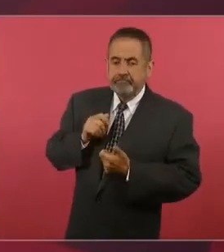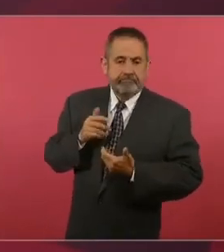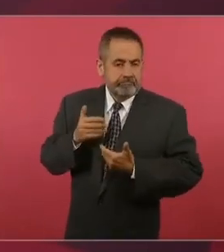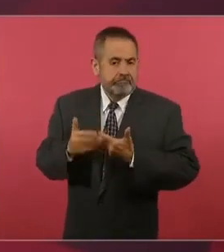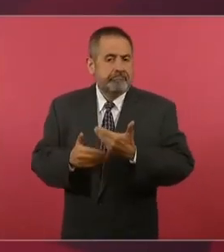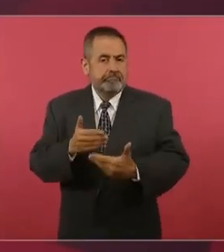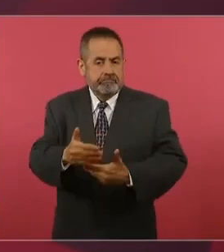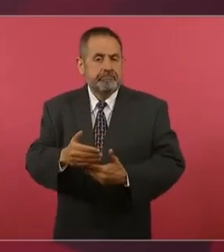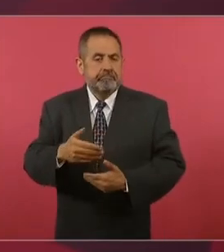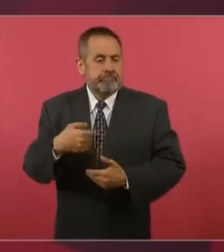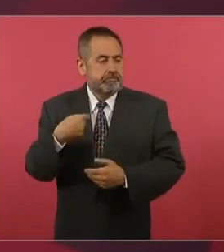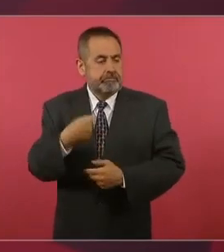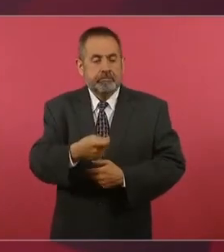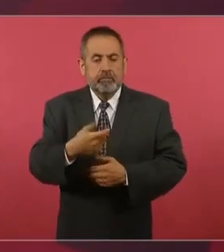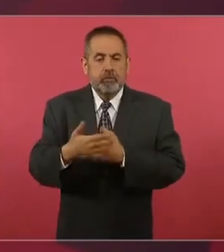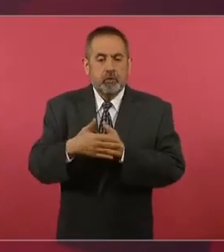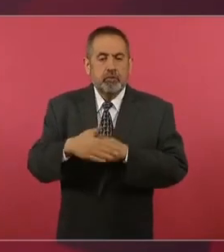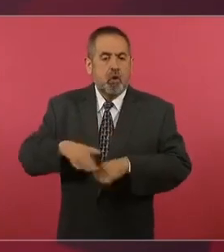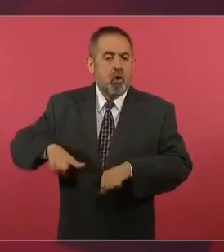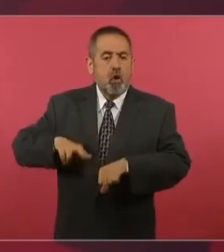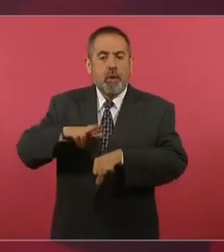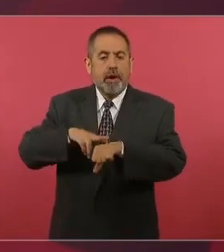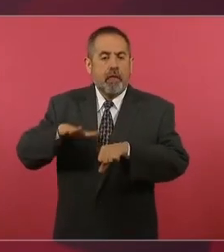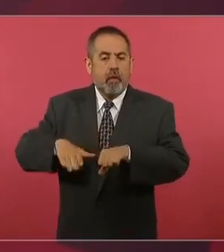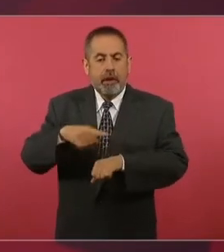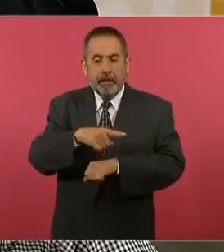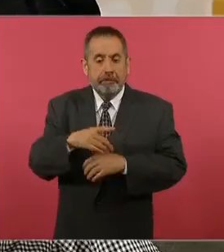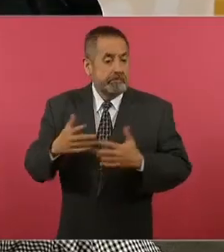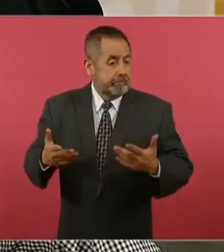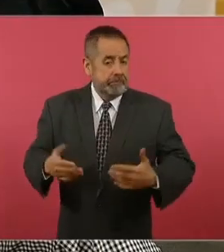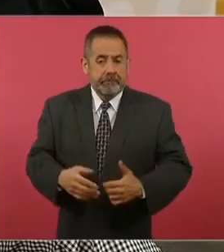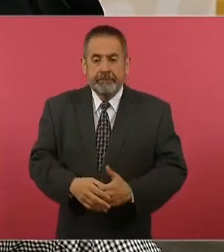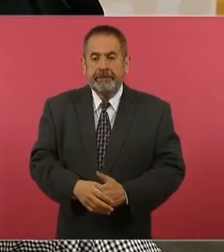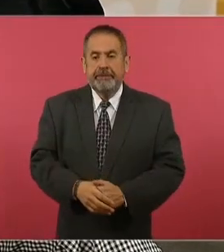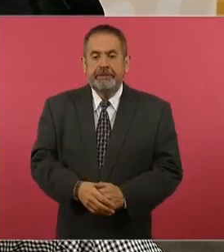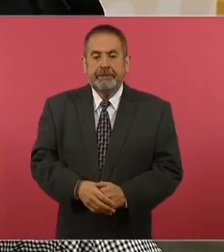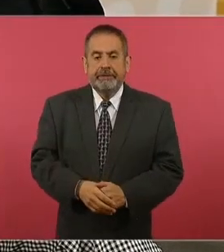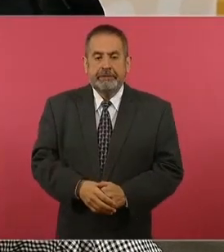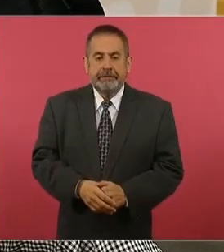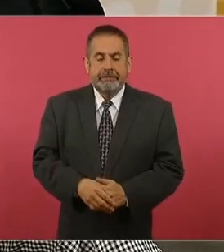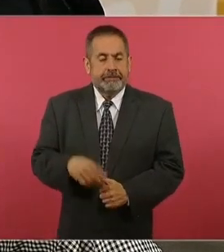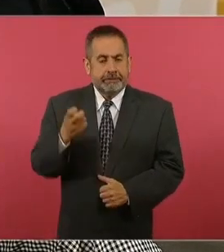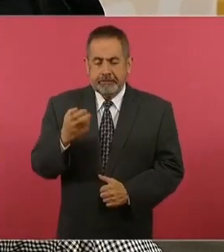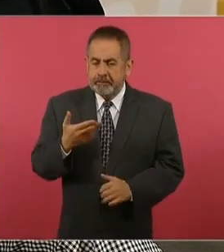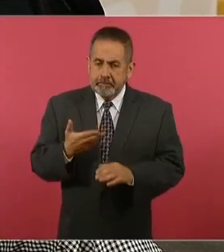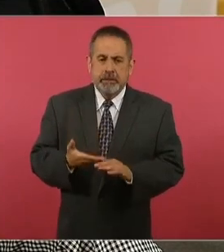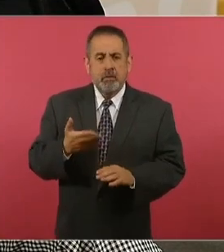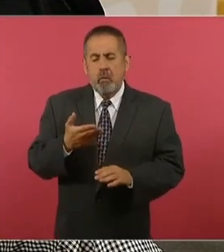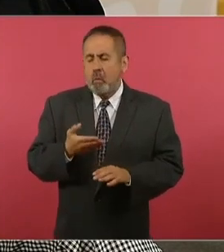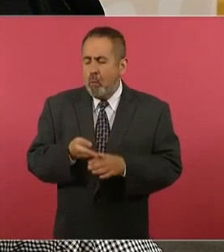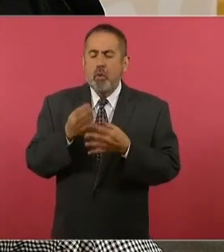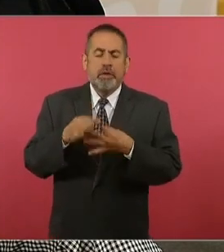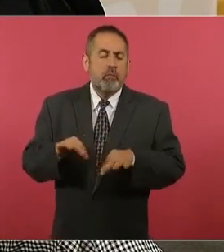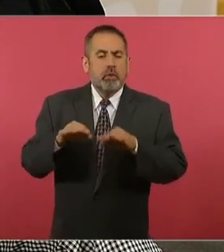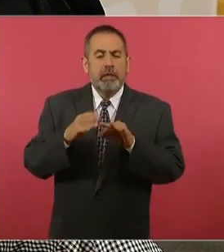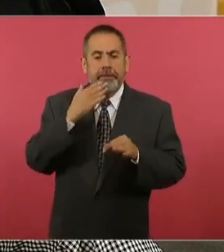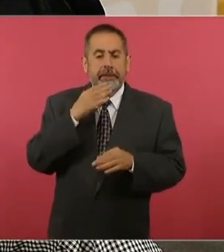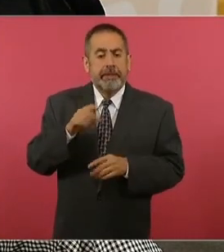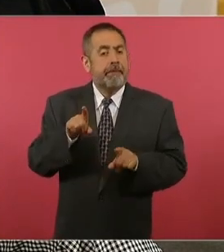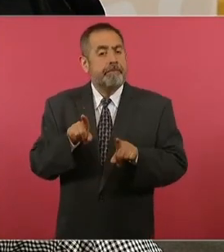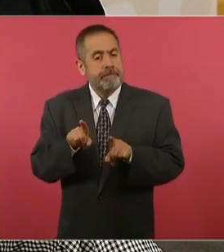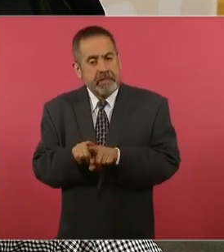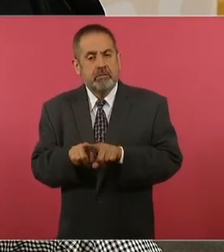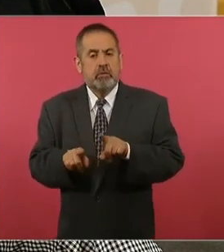desempeñar el cargo de gobernadora del Estado de México. Entonces, es muy importante. Y lo